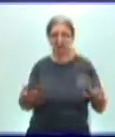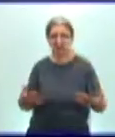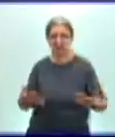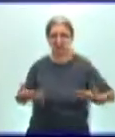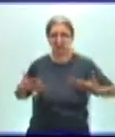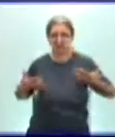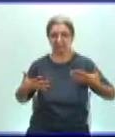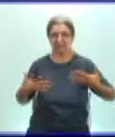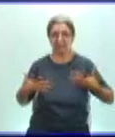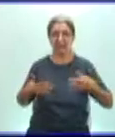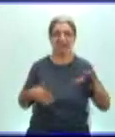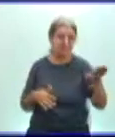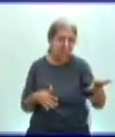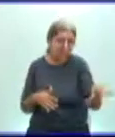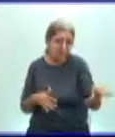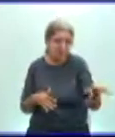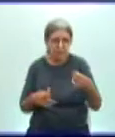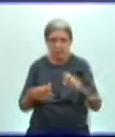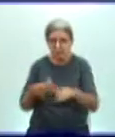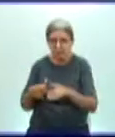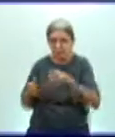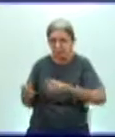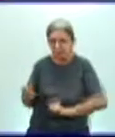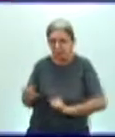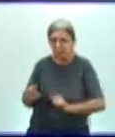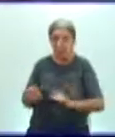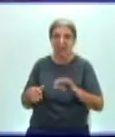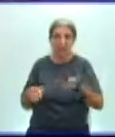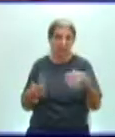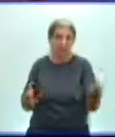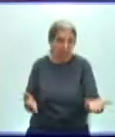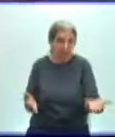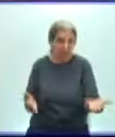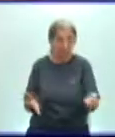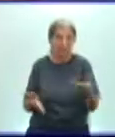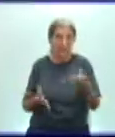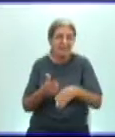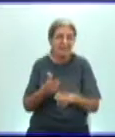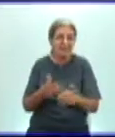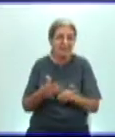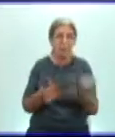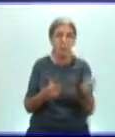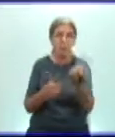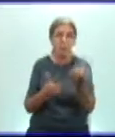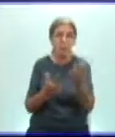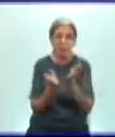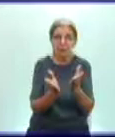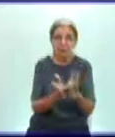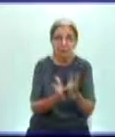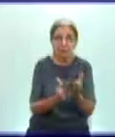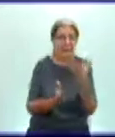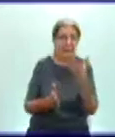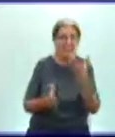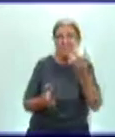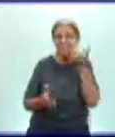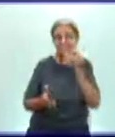que ha tenido posibilidades de ir a la escuela. Ahí tiene usted un problema de América. El problema